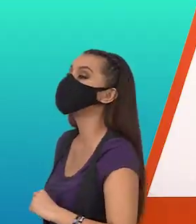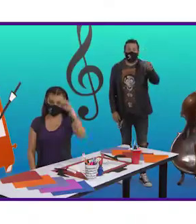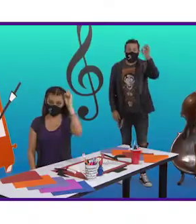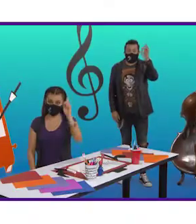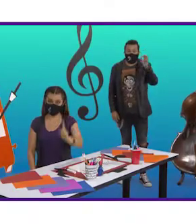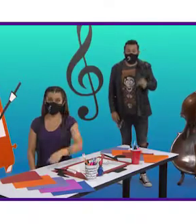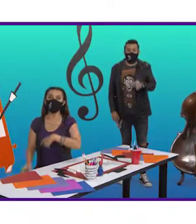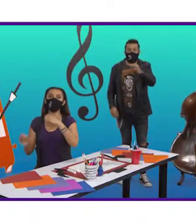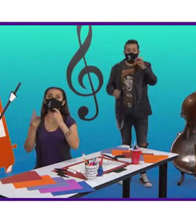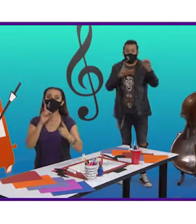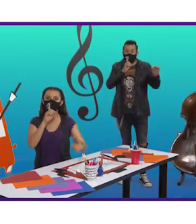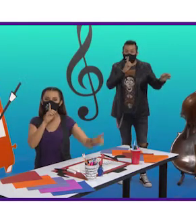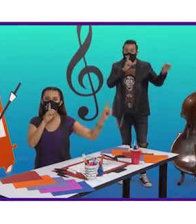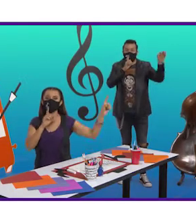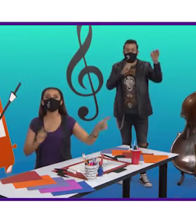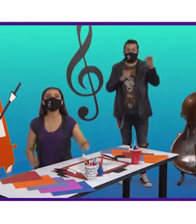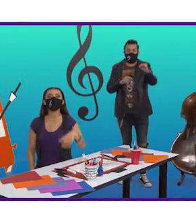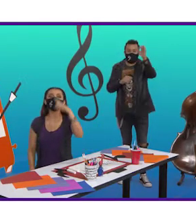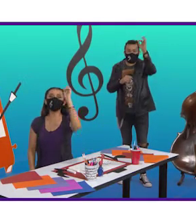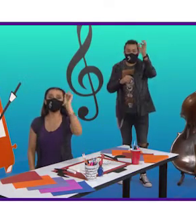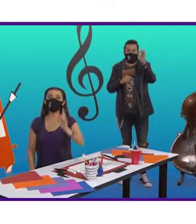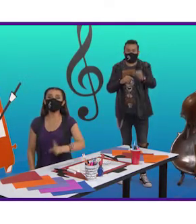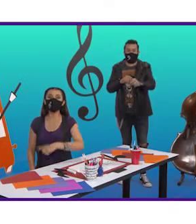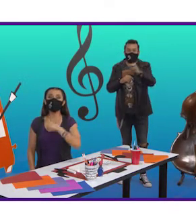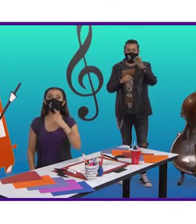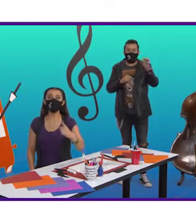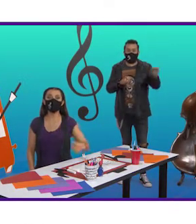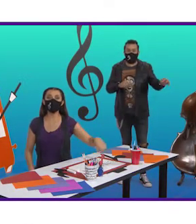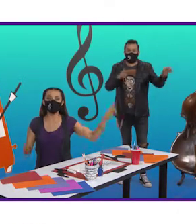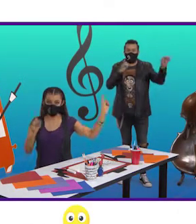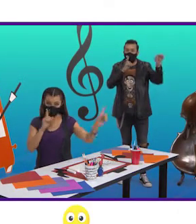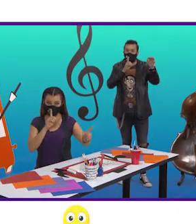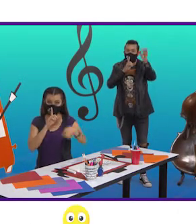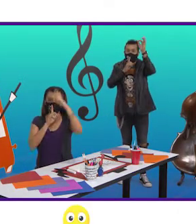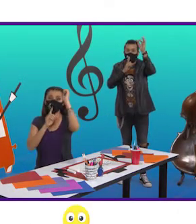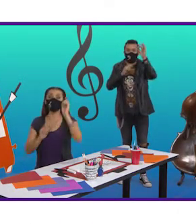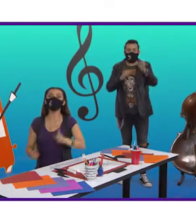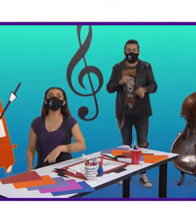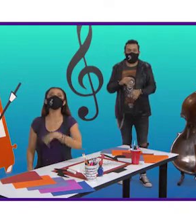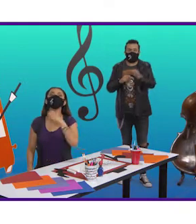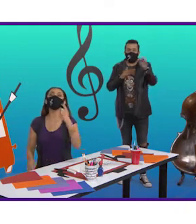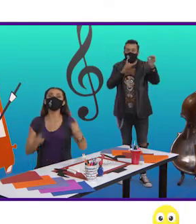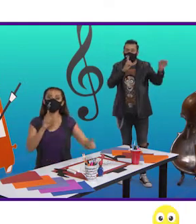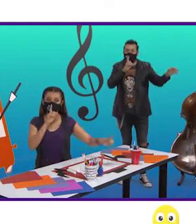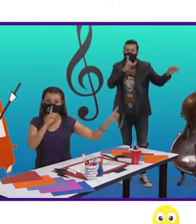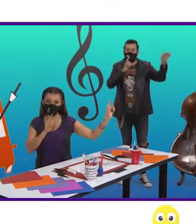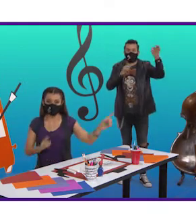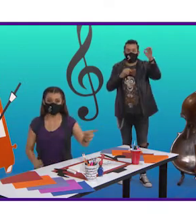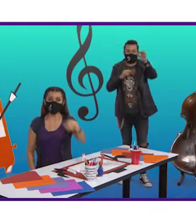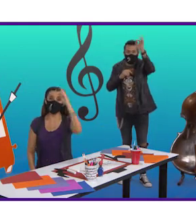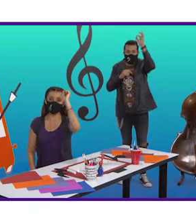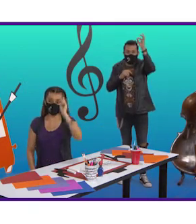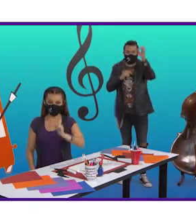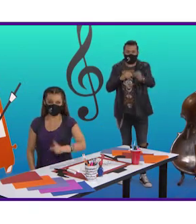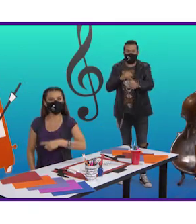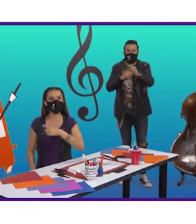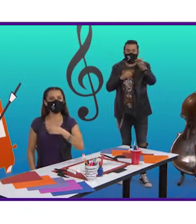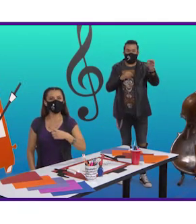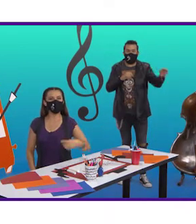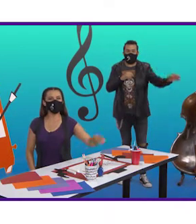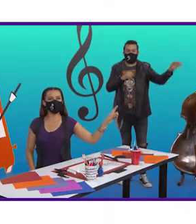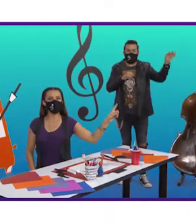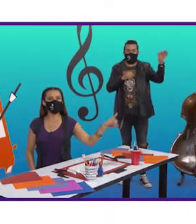pulso. Ta, sh, ta, ta, ta, sh, ta, ta, sh, ta,